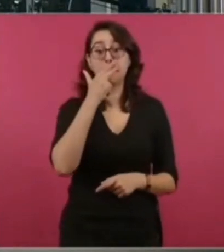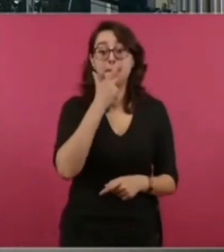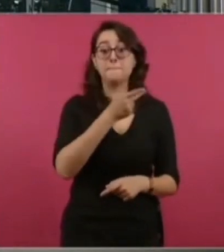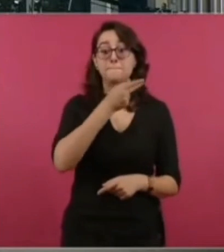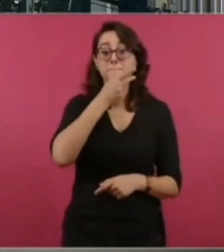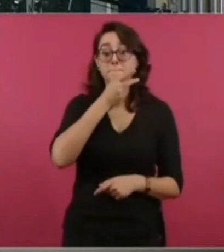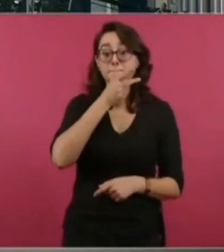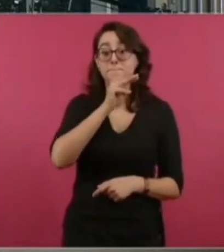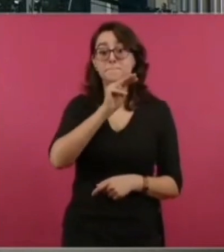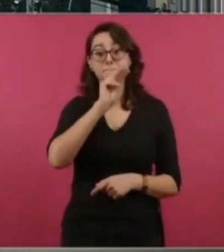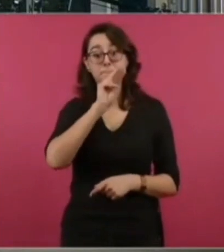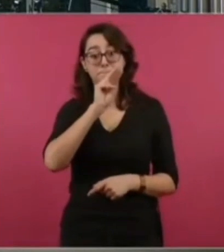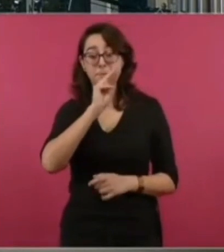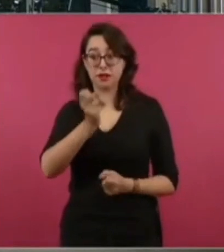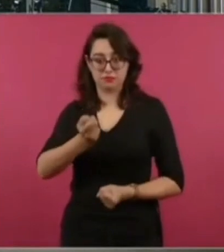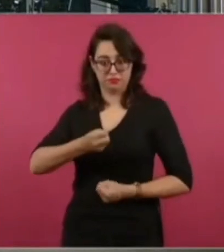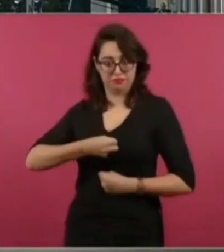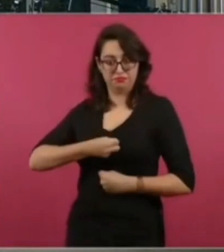Hay que esperar a ver